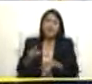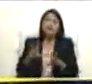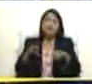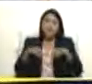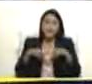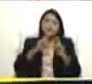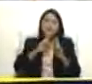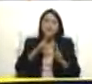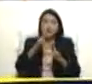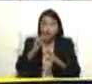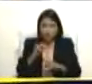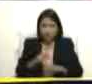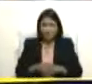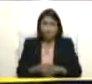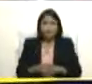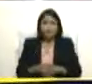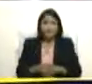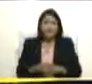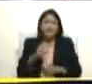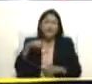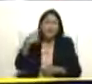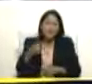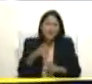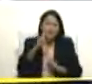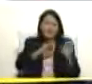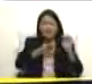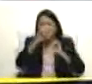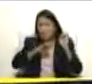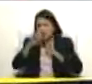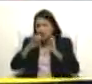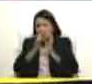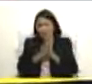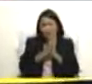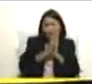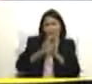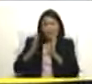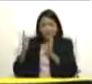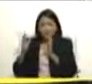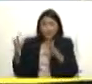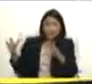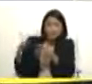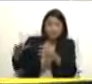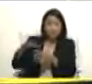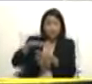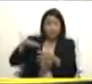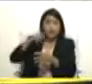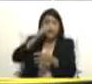Luego hicimos nuestros análisis. Una parte del pueblo